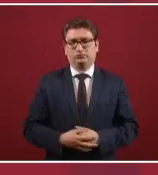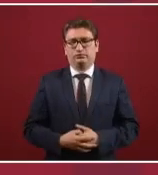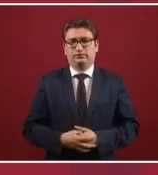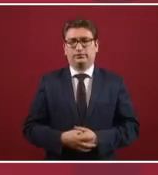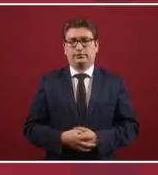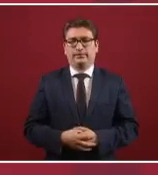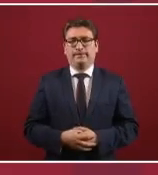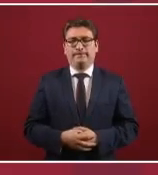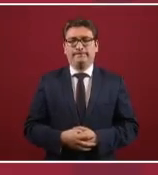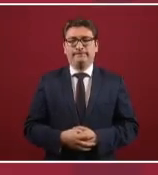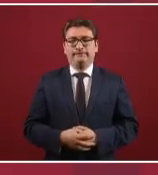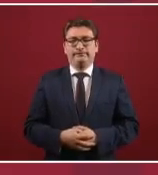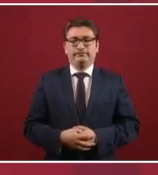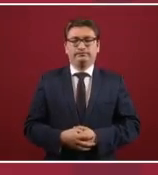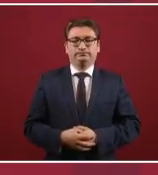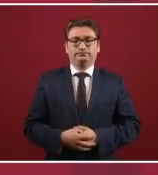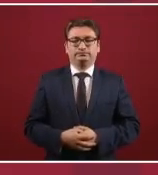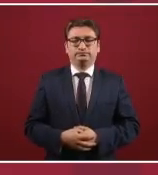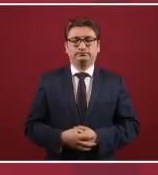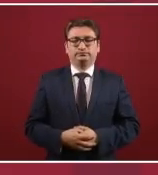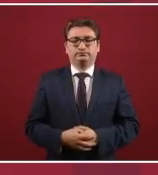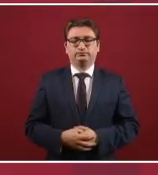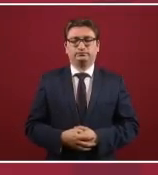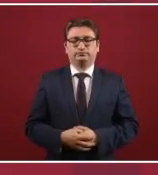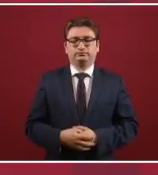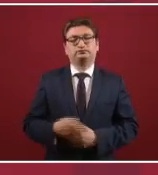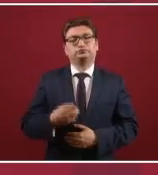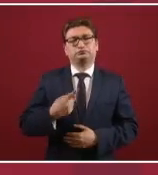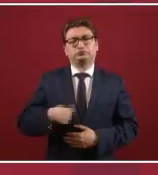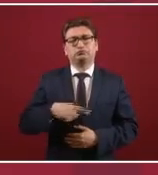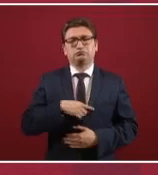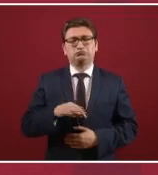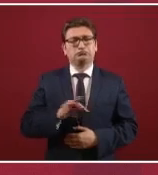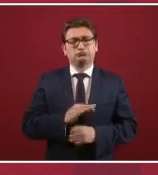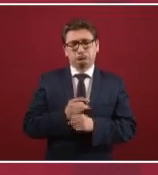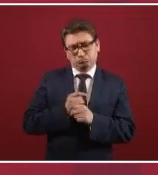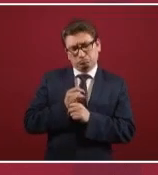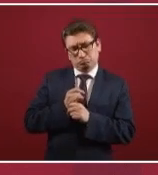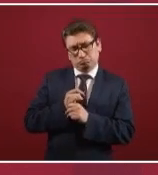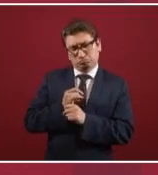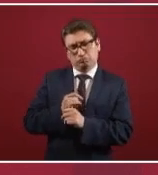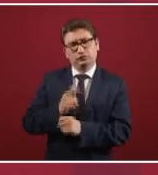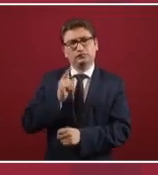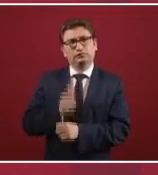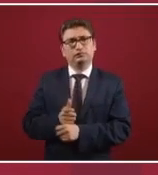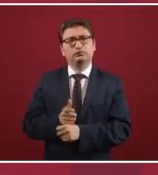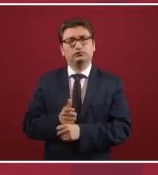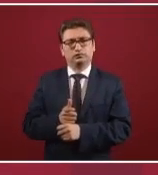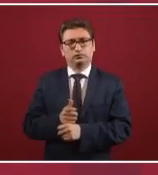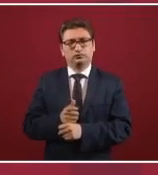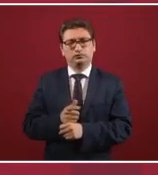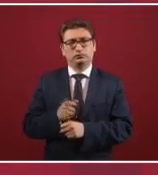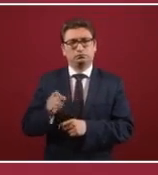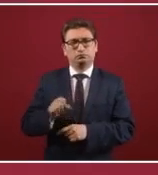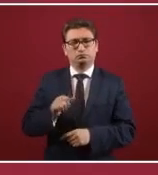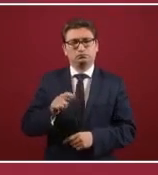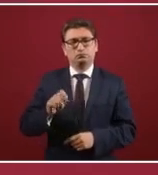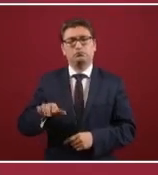solo que encontremos en lo que corresponde a hacienda